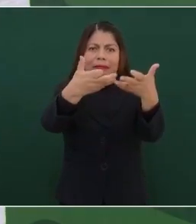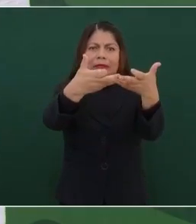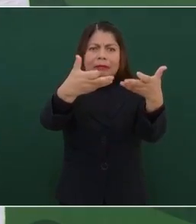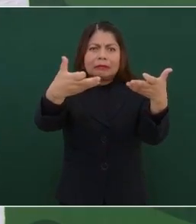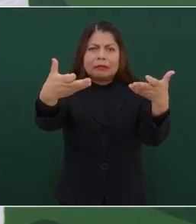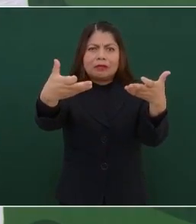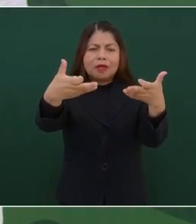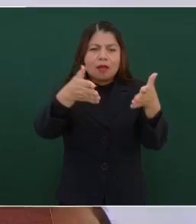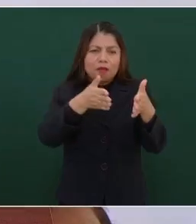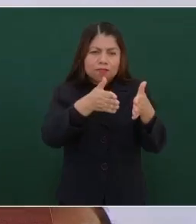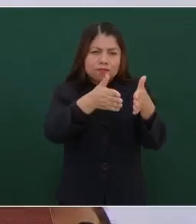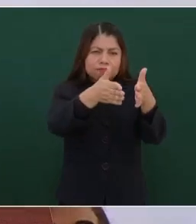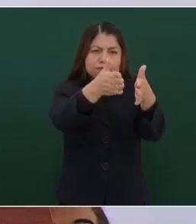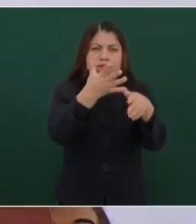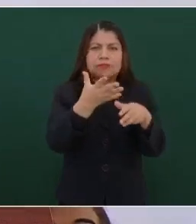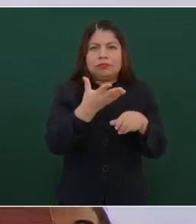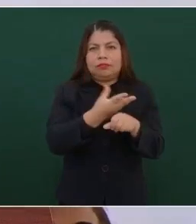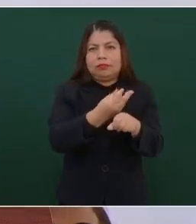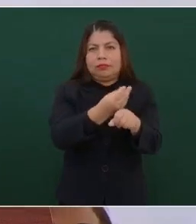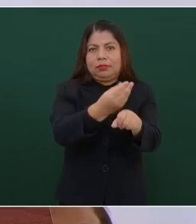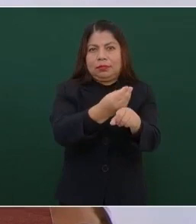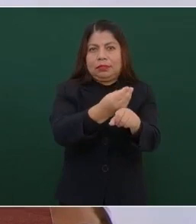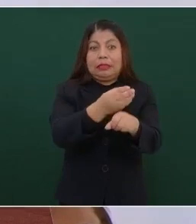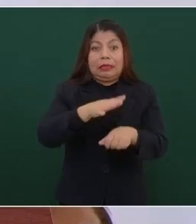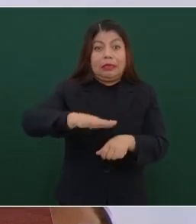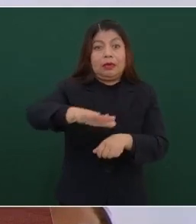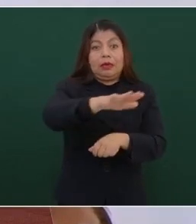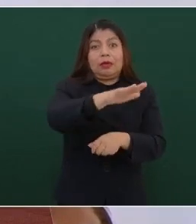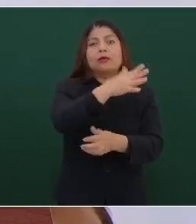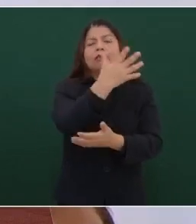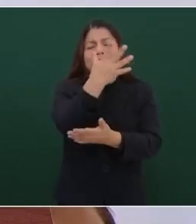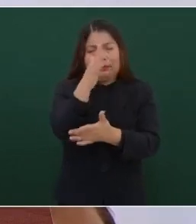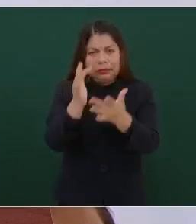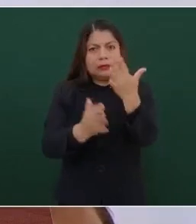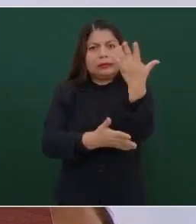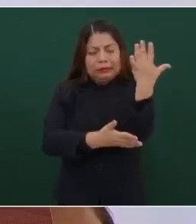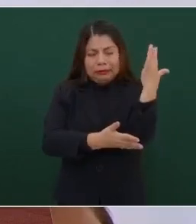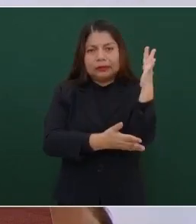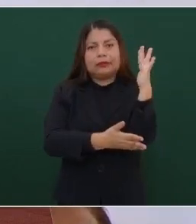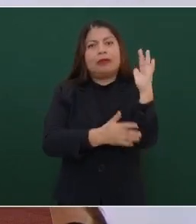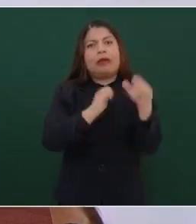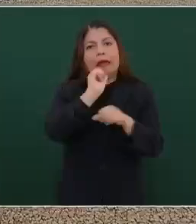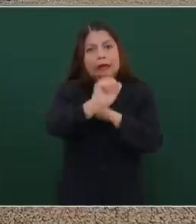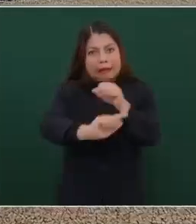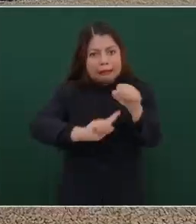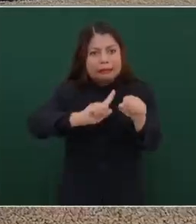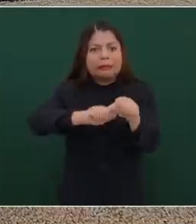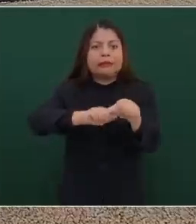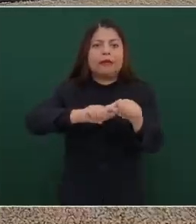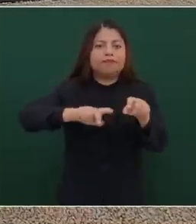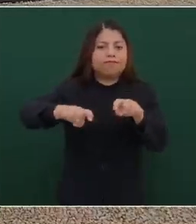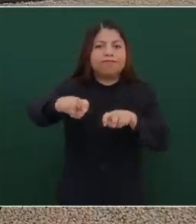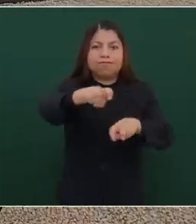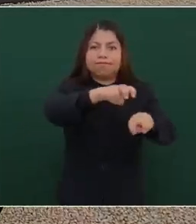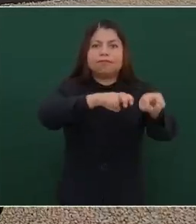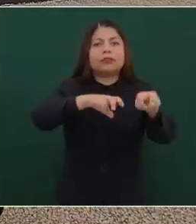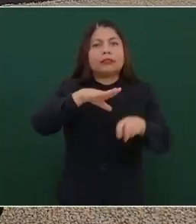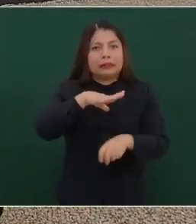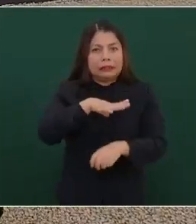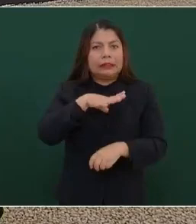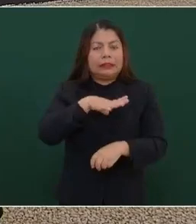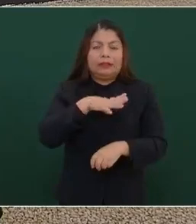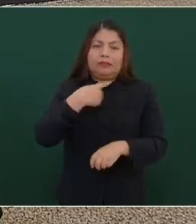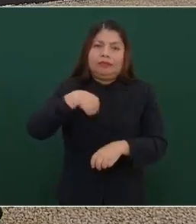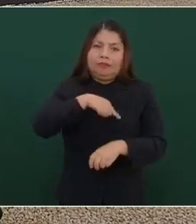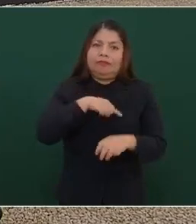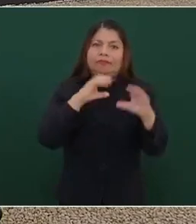fauna como no se habían hecho en el país en toda la historia. Estamos